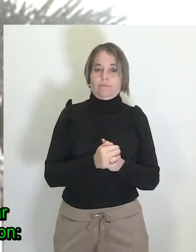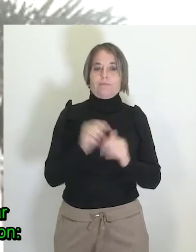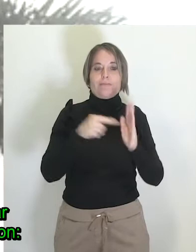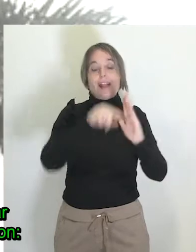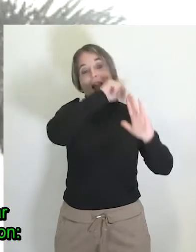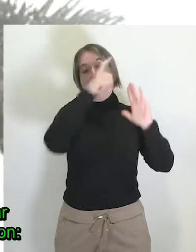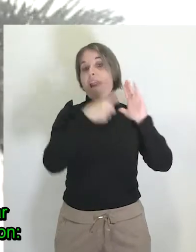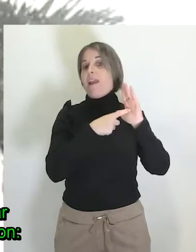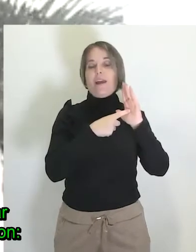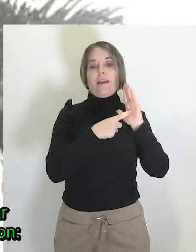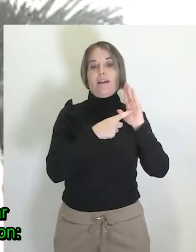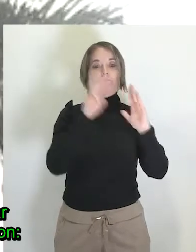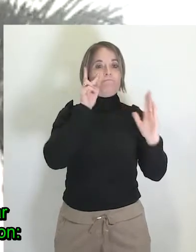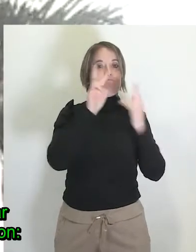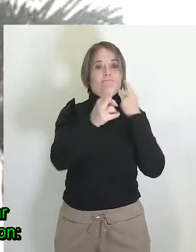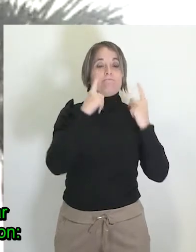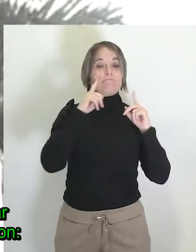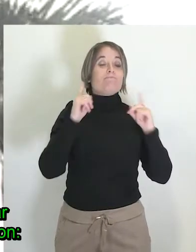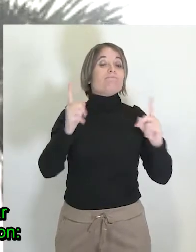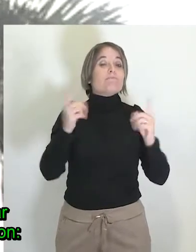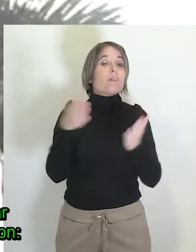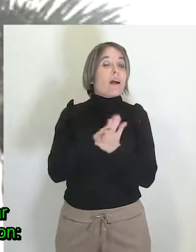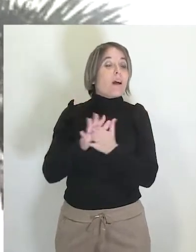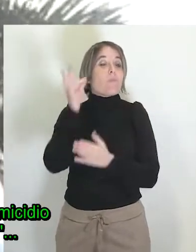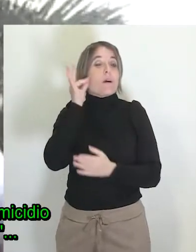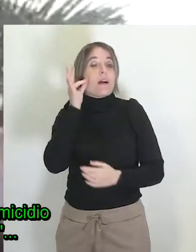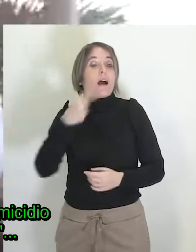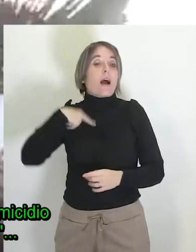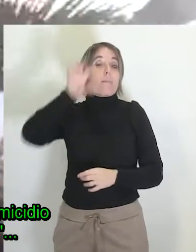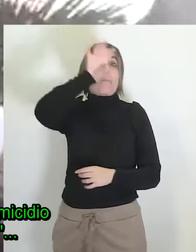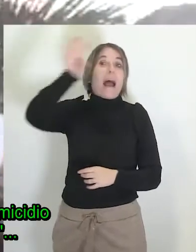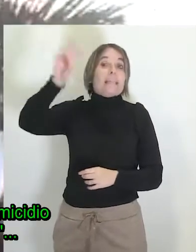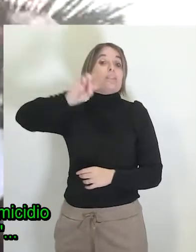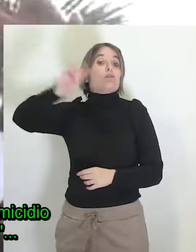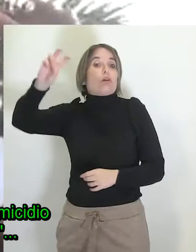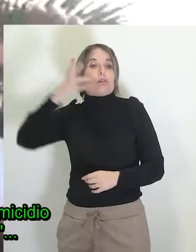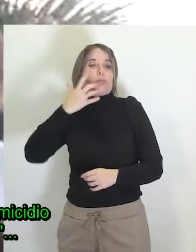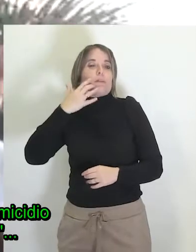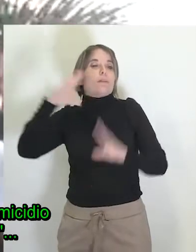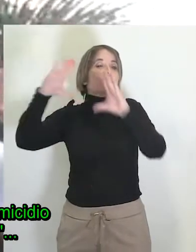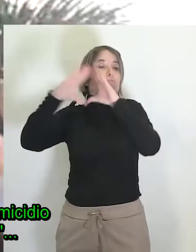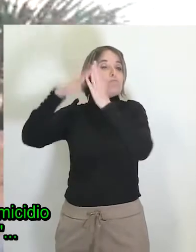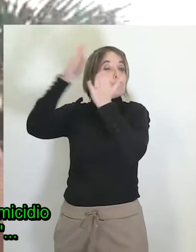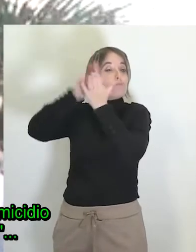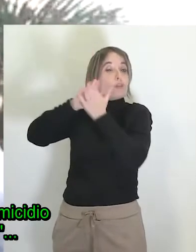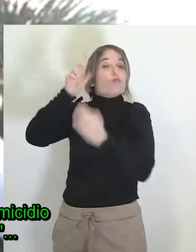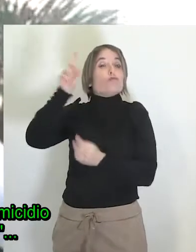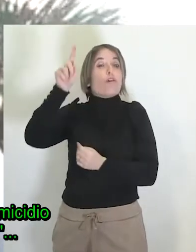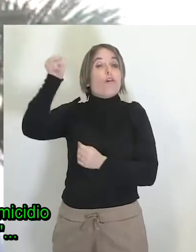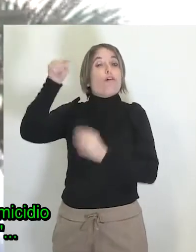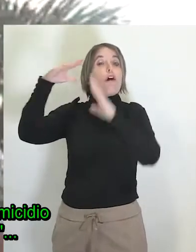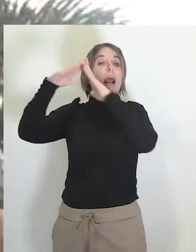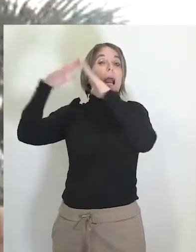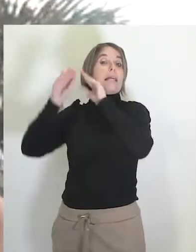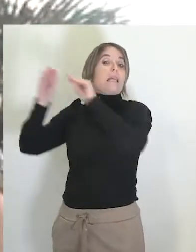que hizo fue invisibilizar los casos de femicidio y dijeron, ah, es que en otros países no, el femicidio es solamente el que ocurre en